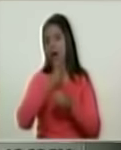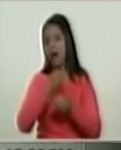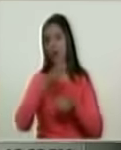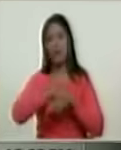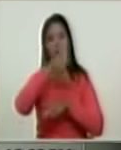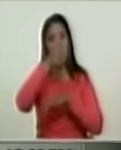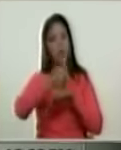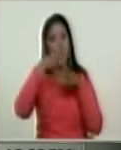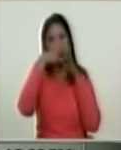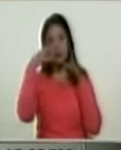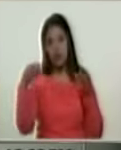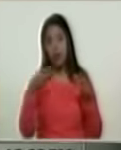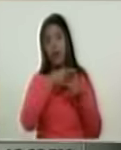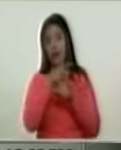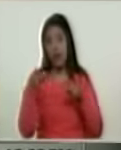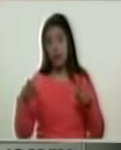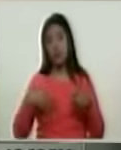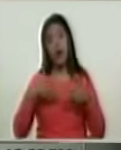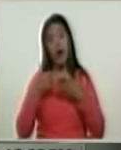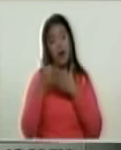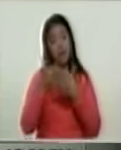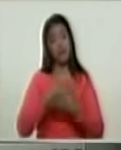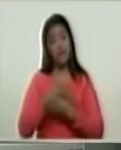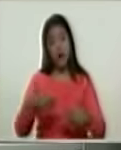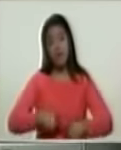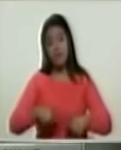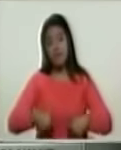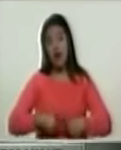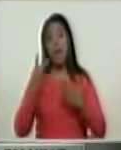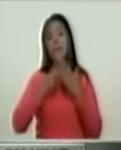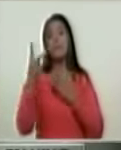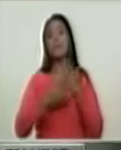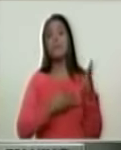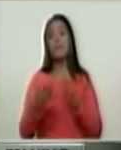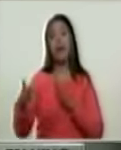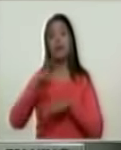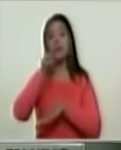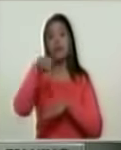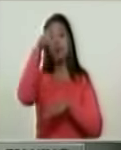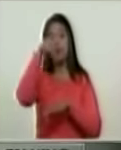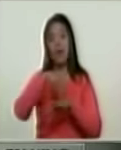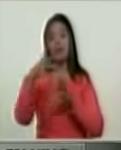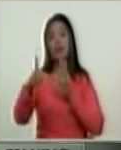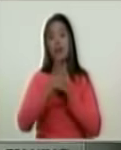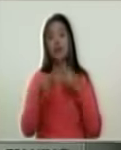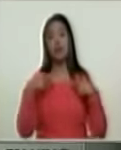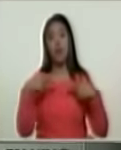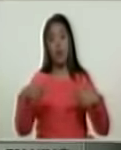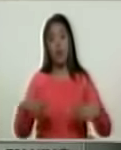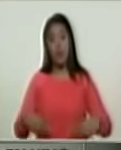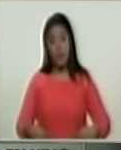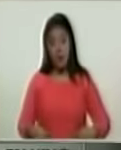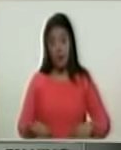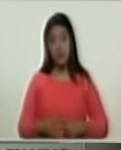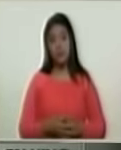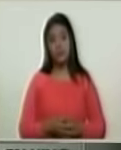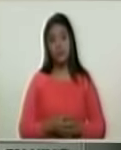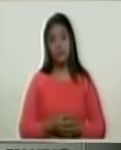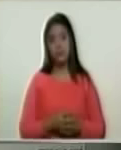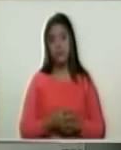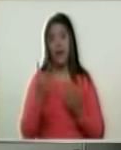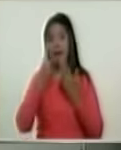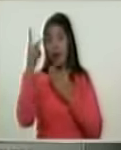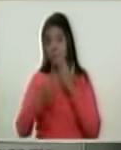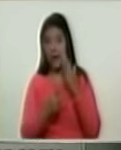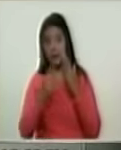directores, han colaborado en este gran esfuerzo. El Plan Nacional de Derechos Humanos va a ser digno hijo de la Constitución de